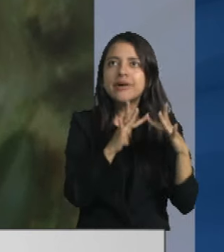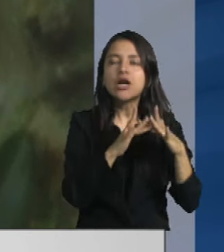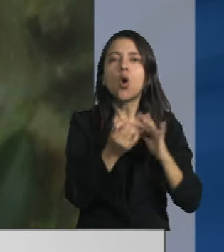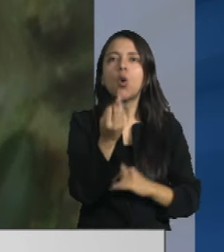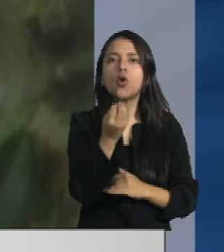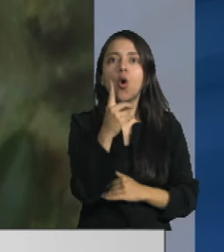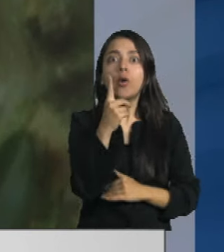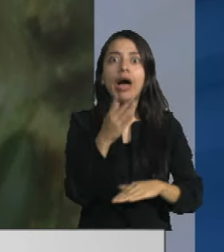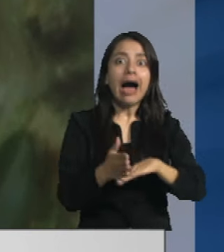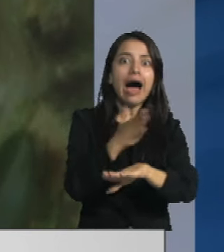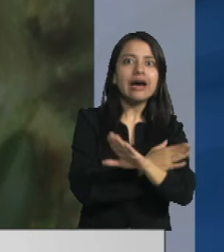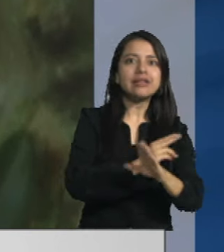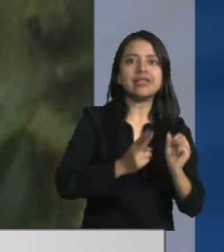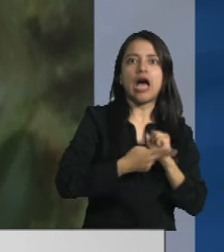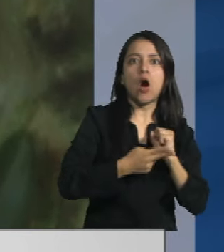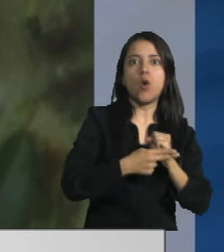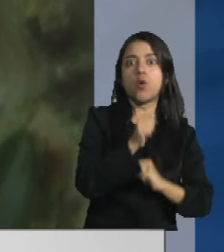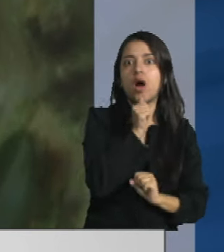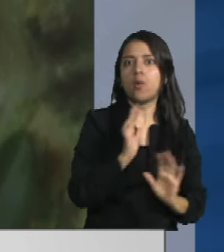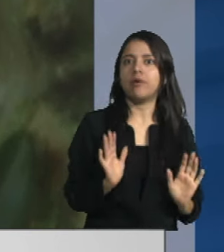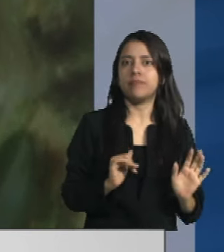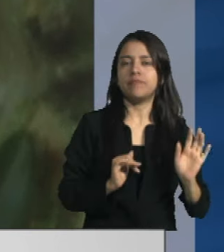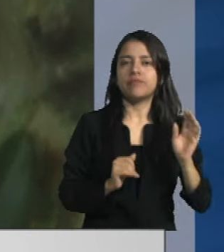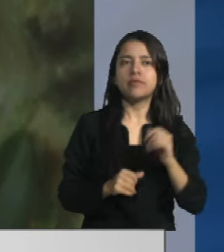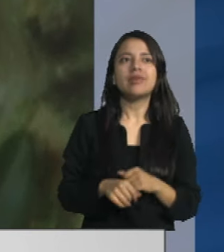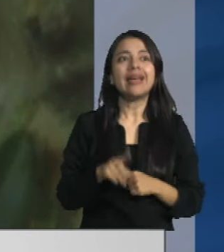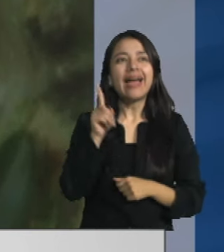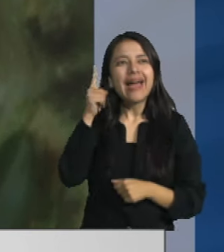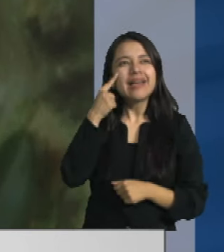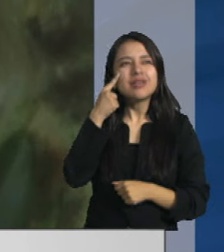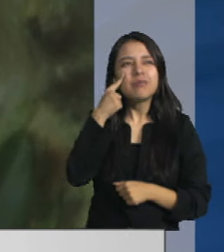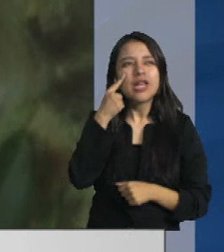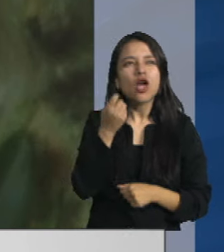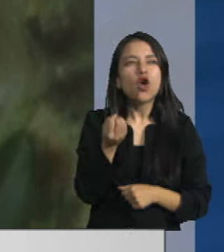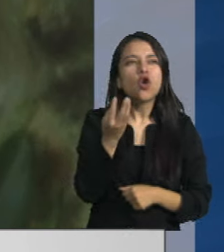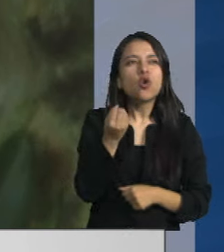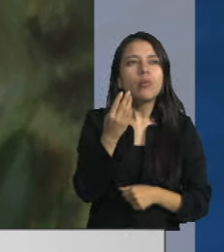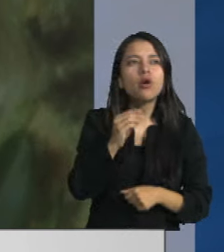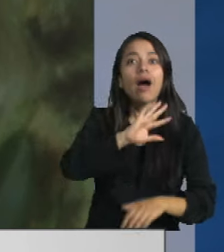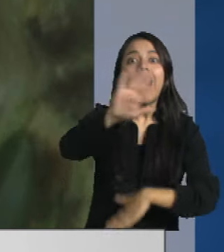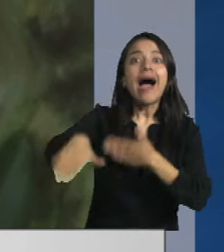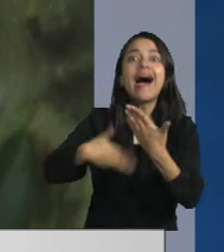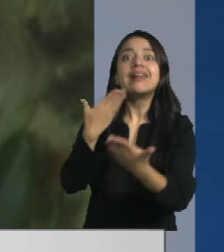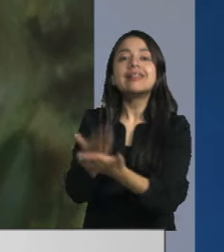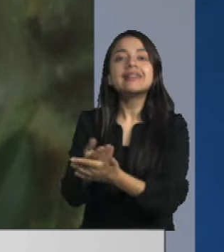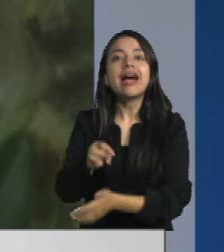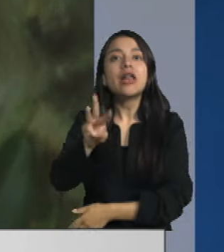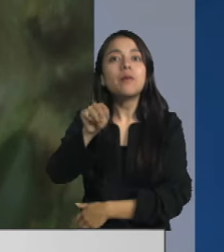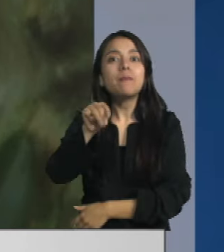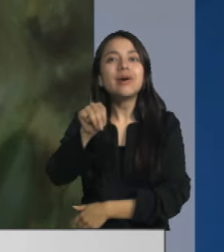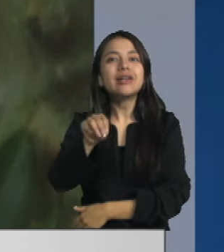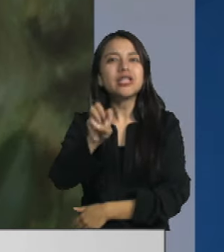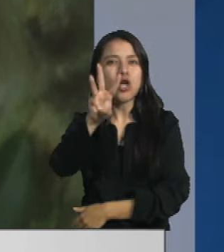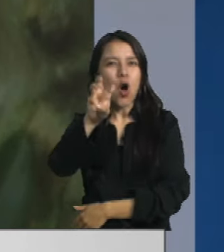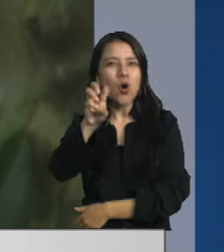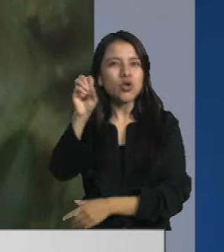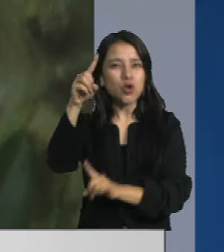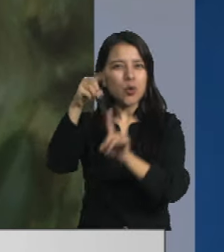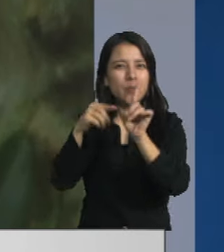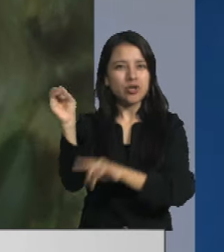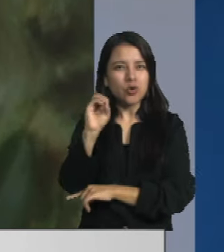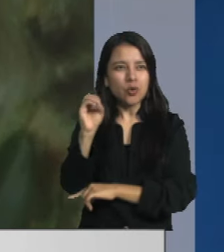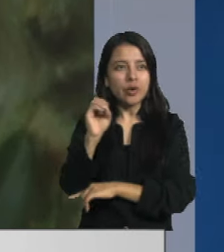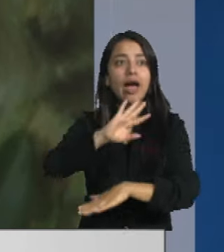para ese día. Ese turno 1 vuelve a repetir, fíjense ustedes, hasta el martes 8 de octubre y